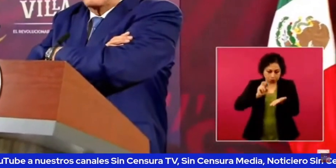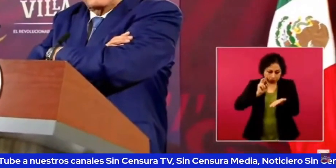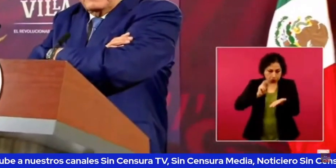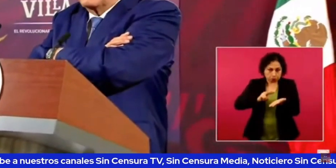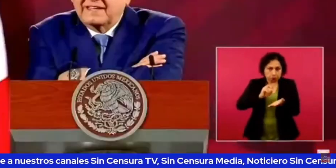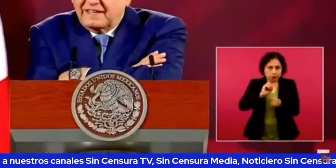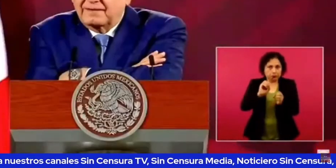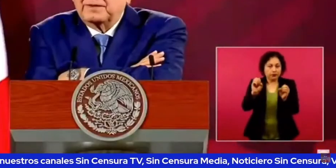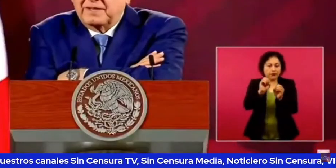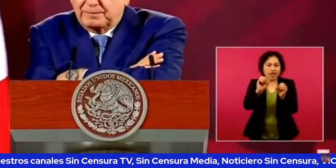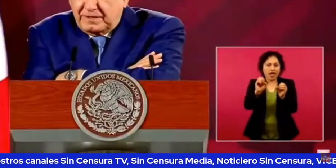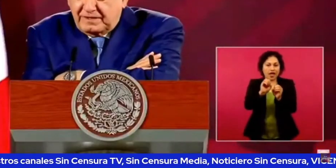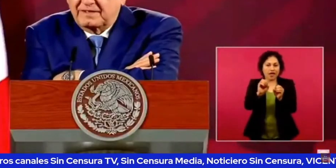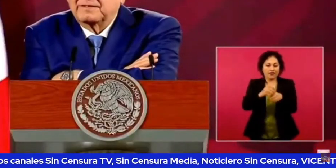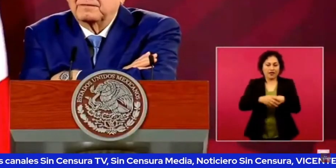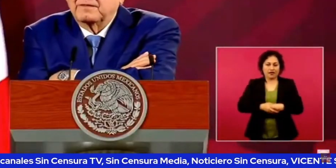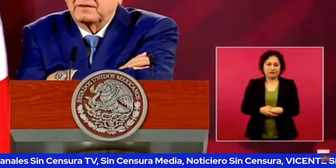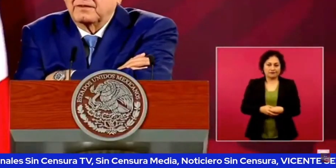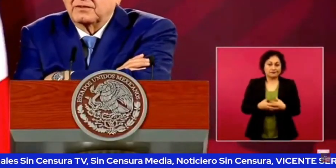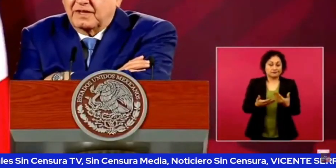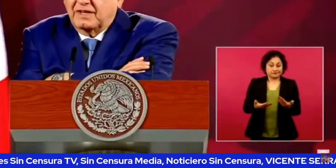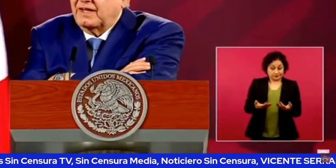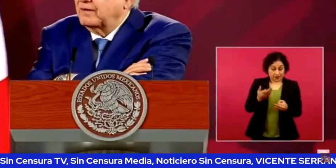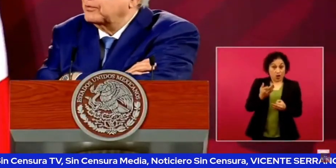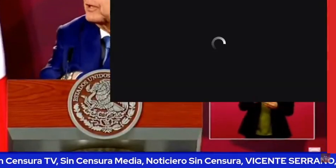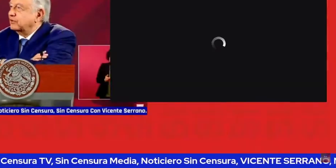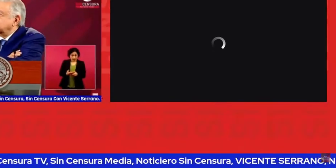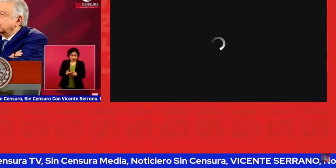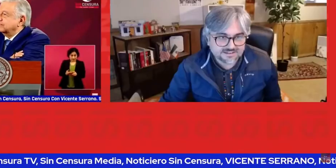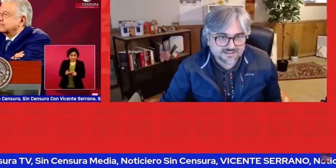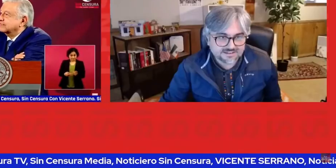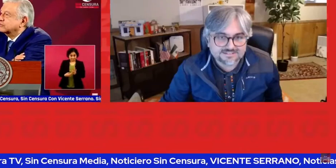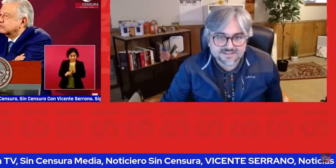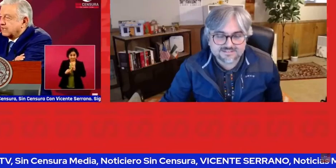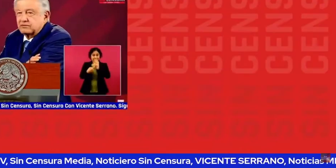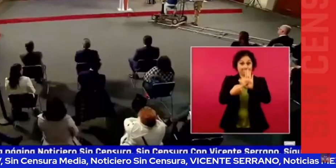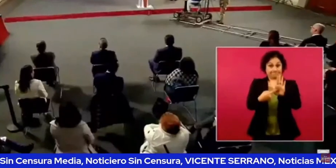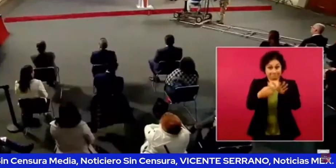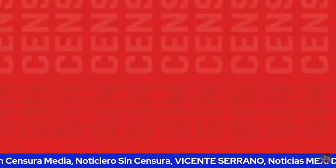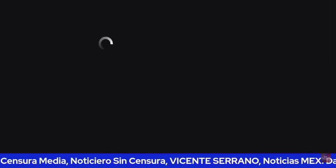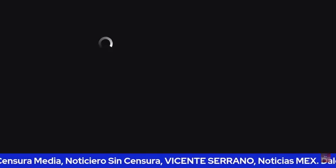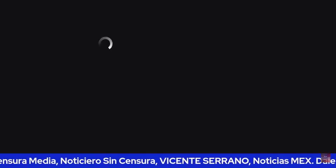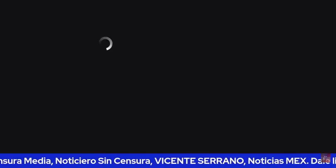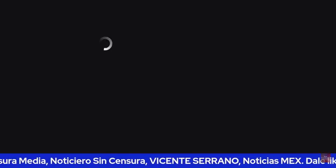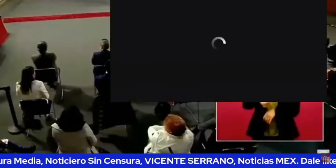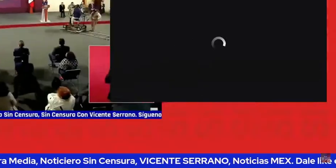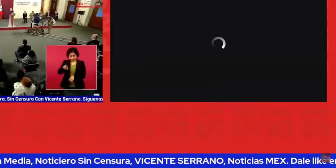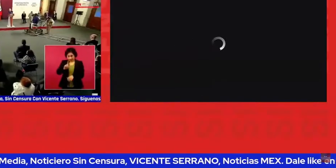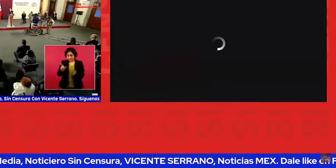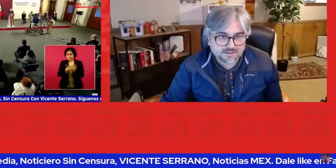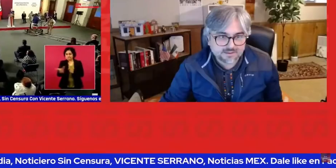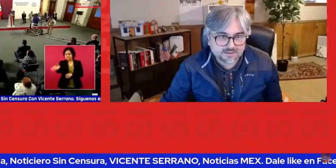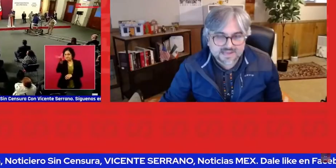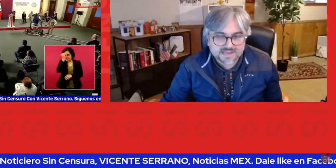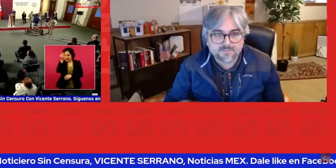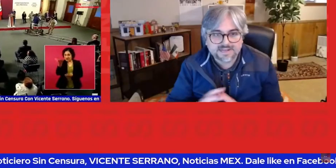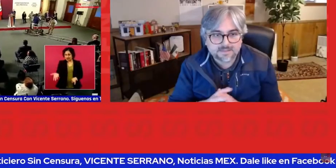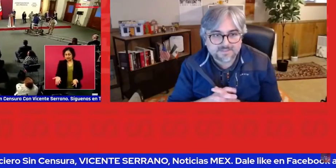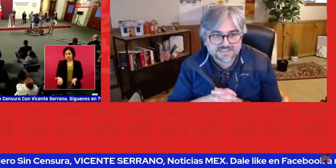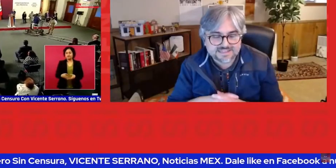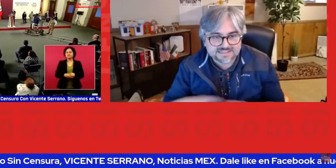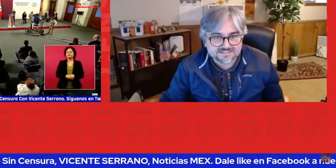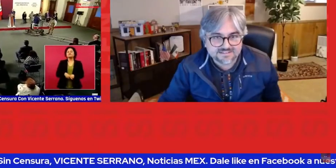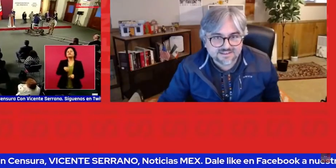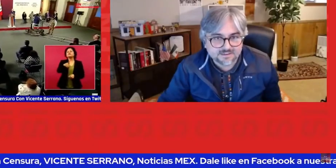Y ahora sí que tengan para que aprendan. O sea, ¿por qué no pones el resultado de la elección del senador